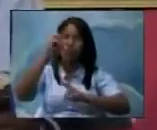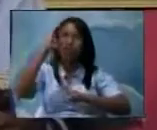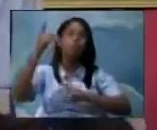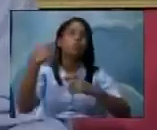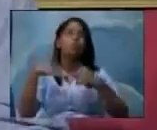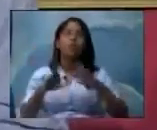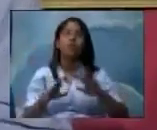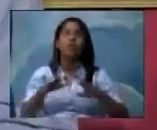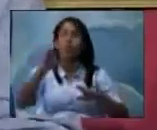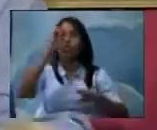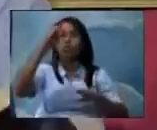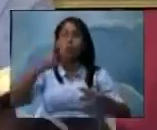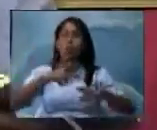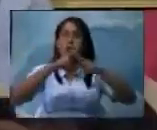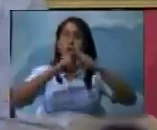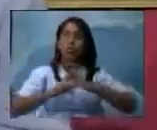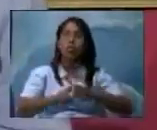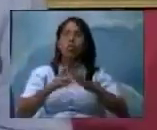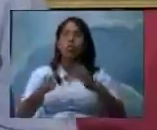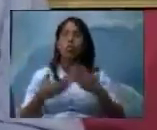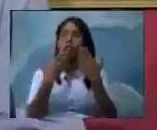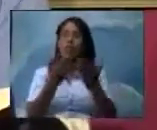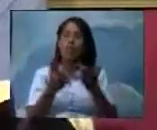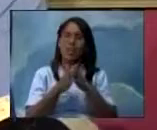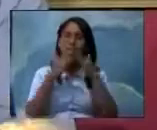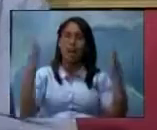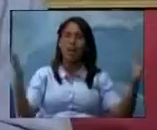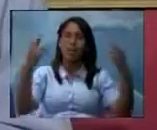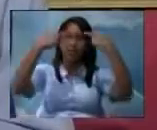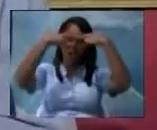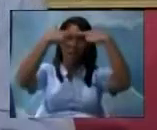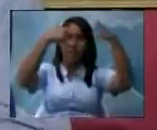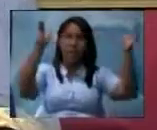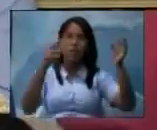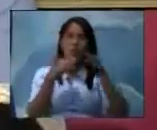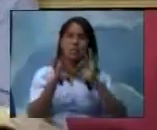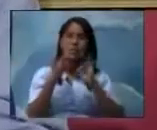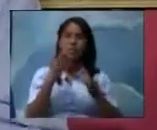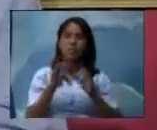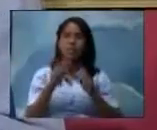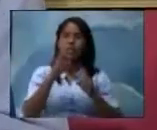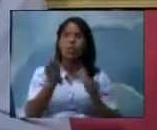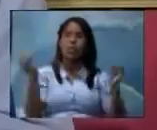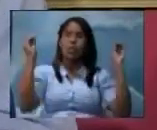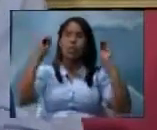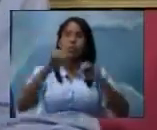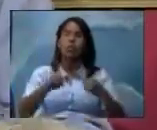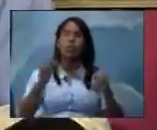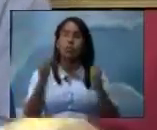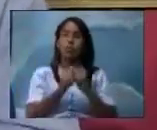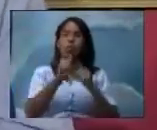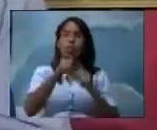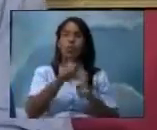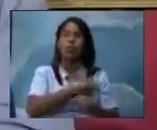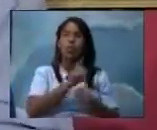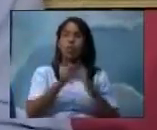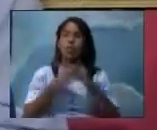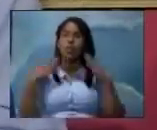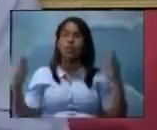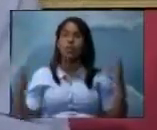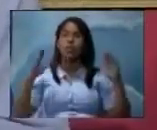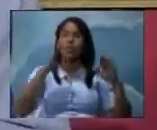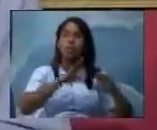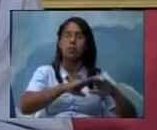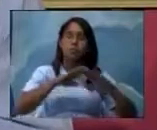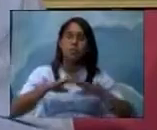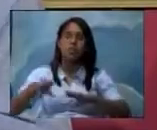lo tanto, Dios lo honró, dándole grandes revelaciones e interpretaciones, y lo colocó como uno de los grandes